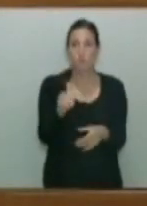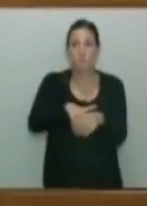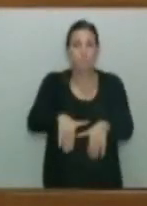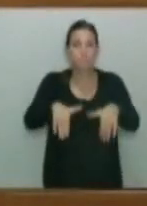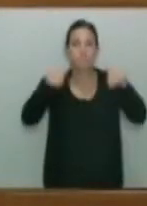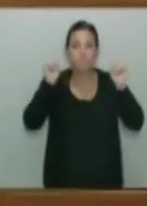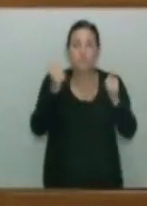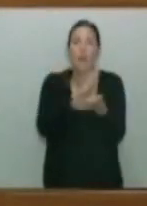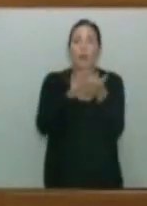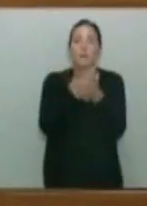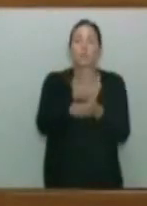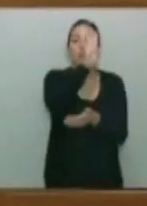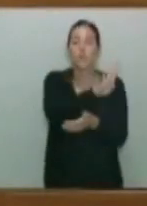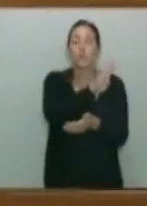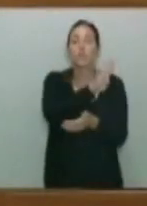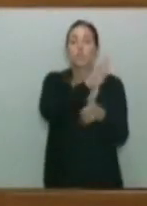de